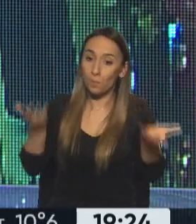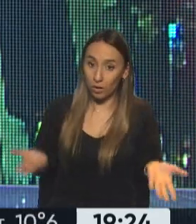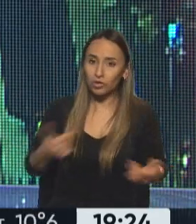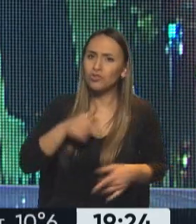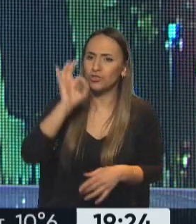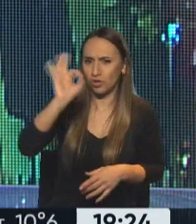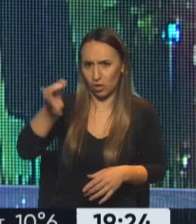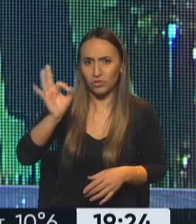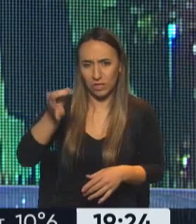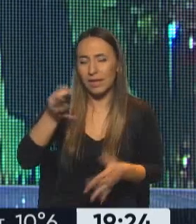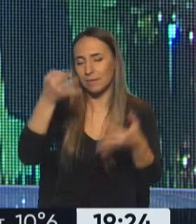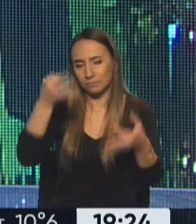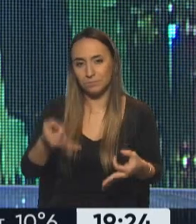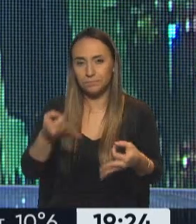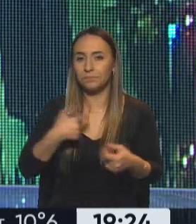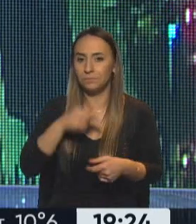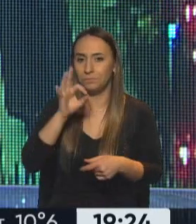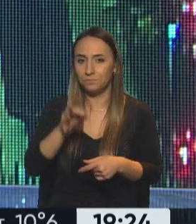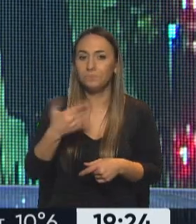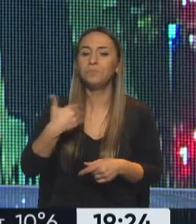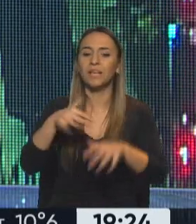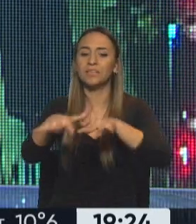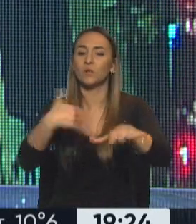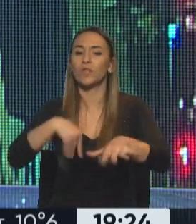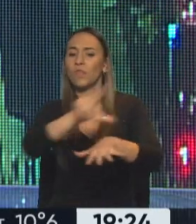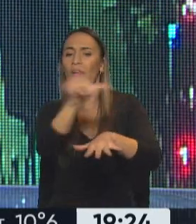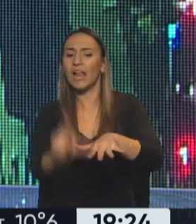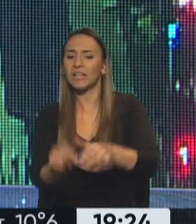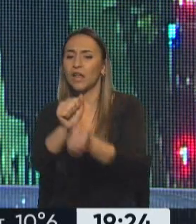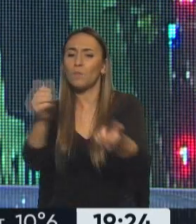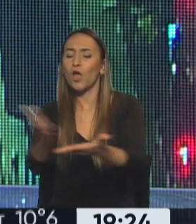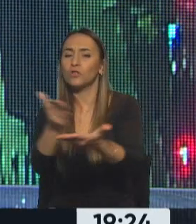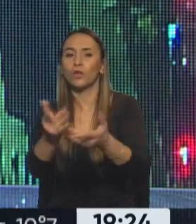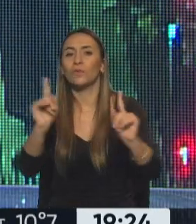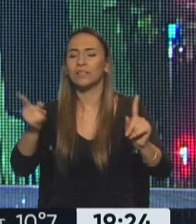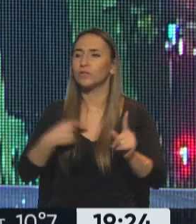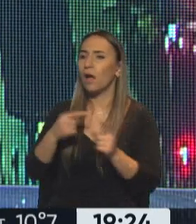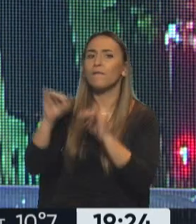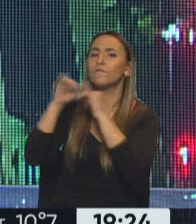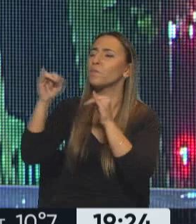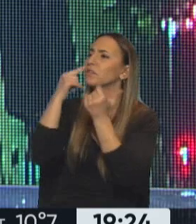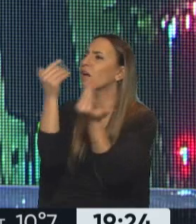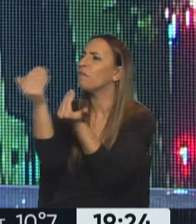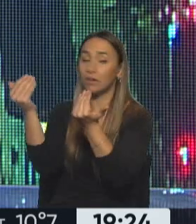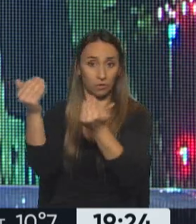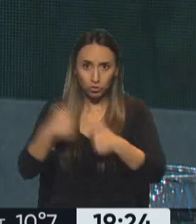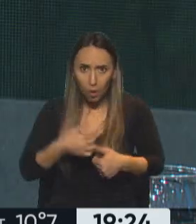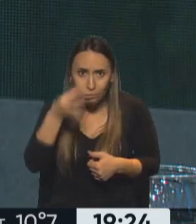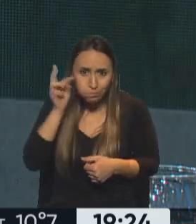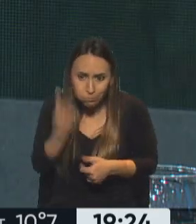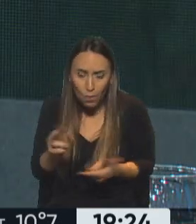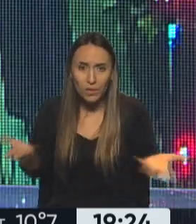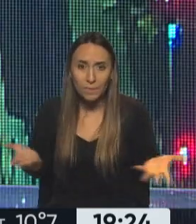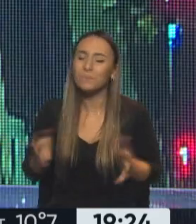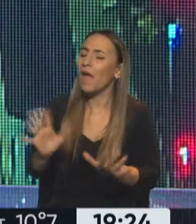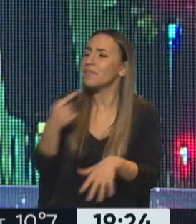y específicamente cómo le está yendo a la Argentina productiva. A mí no me la cuentan. Yo veo que hemos tenido un... ¿Qué te pidió Massa? Sí,